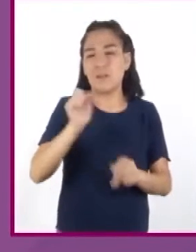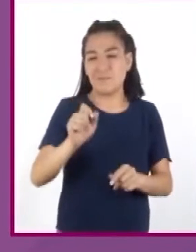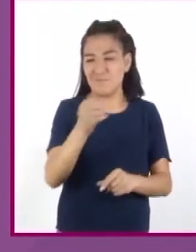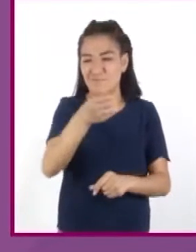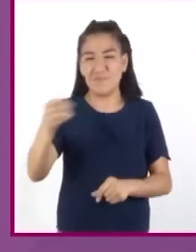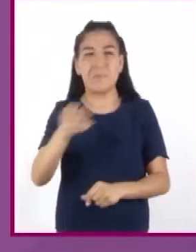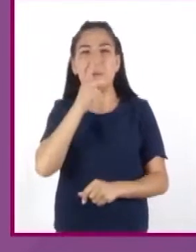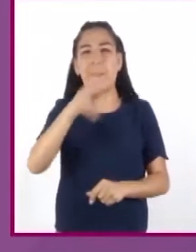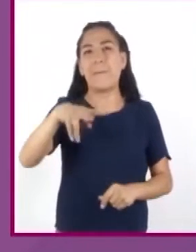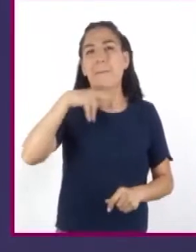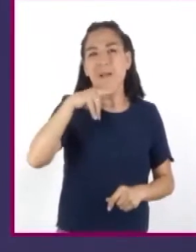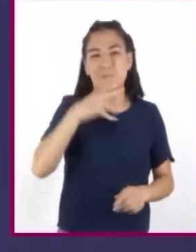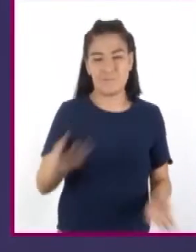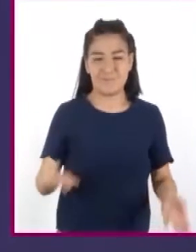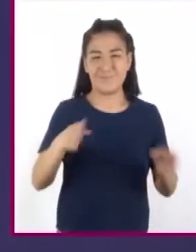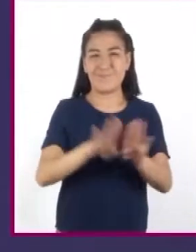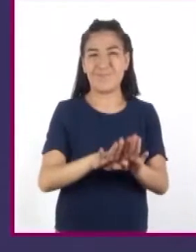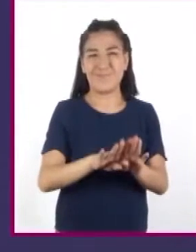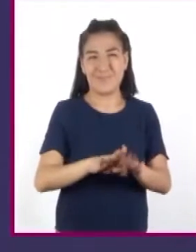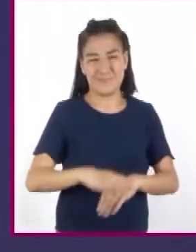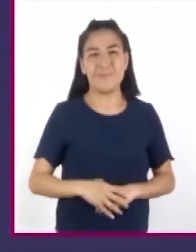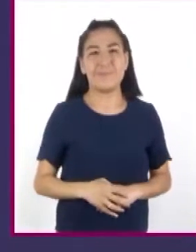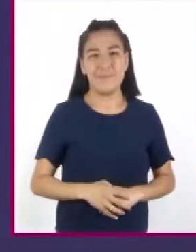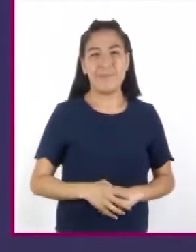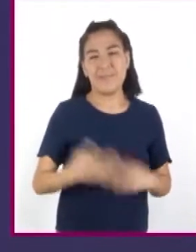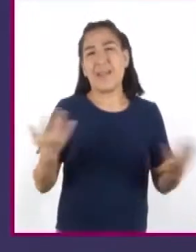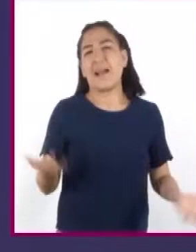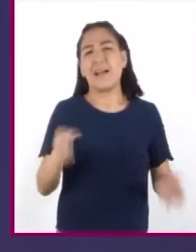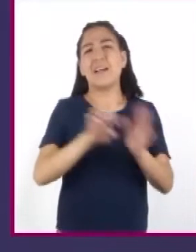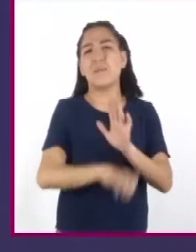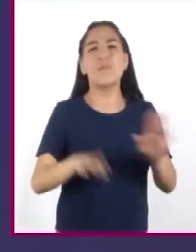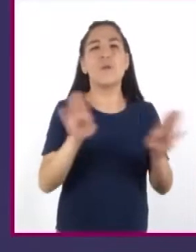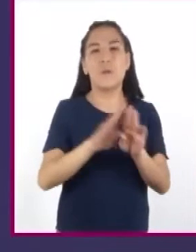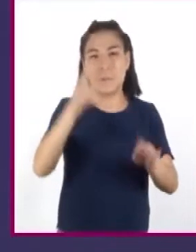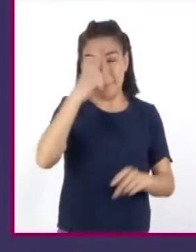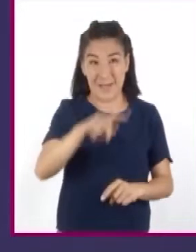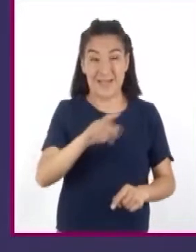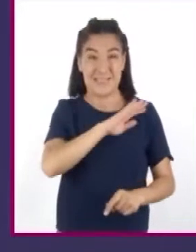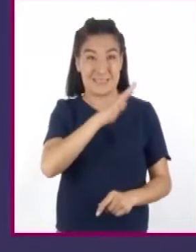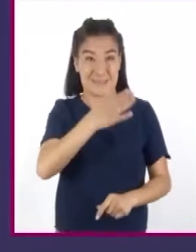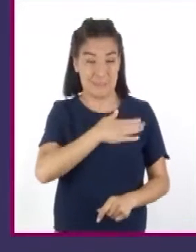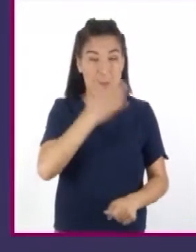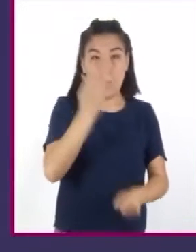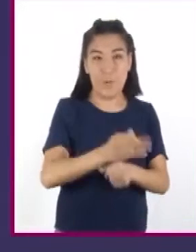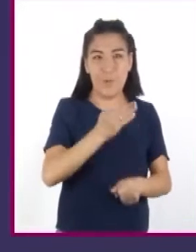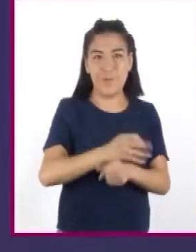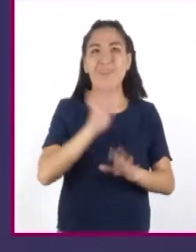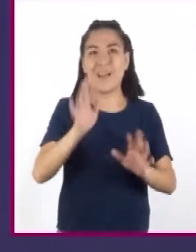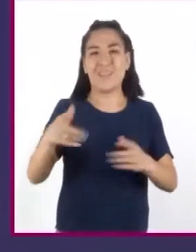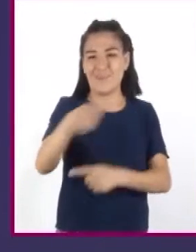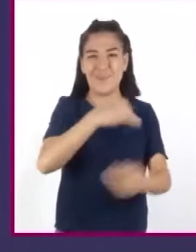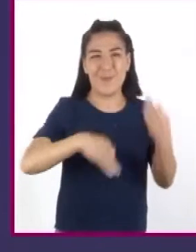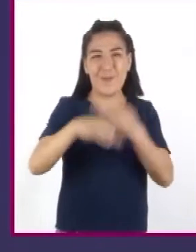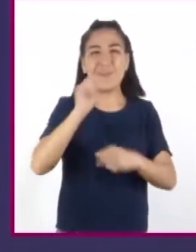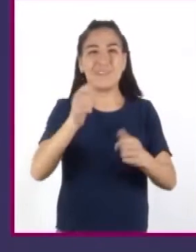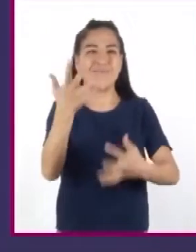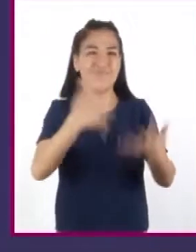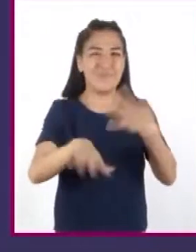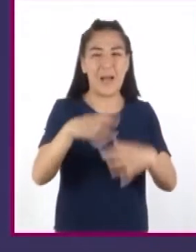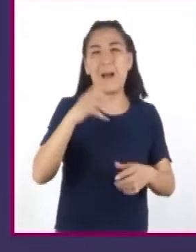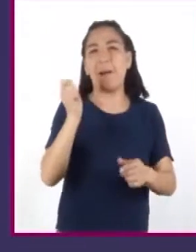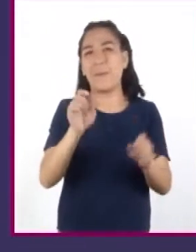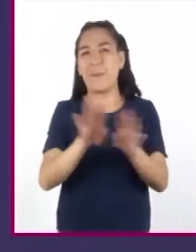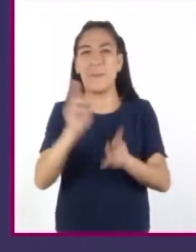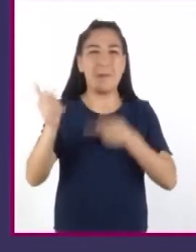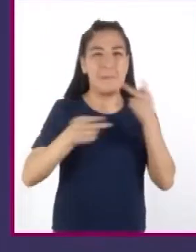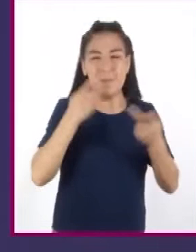con el verbo cerrar. Es decir, que para llegar al español que hoy en día hablamos, el lenguaje no solo se modificó